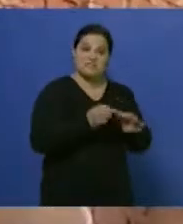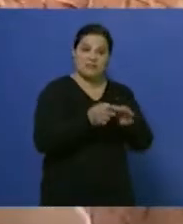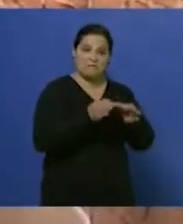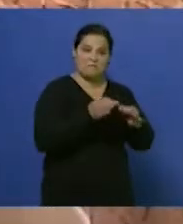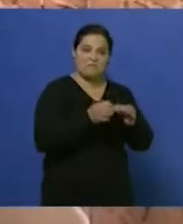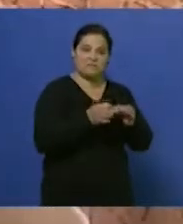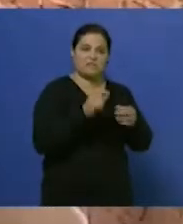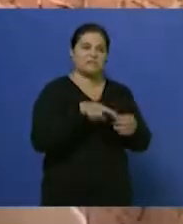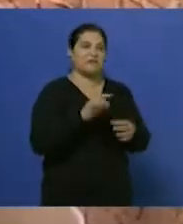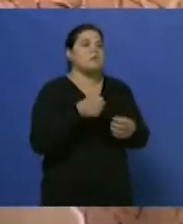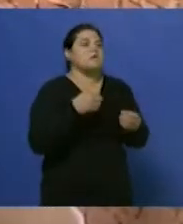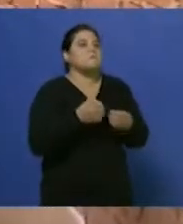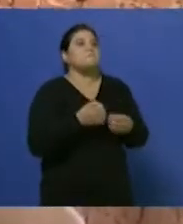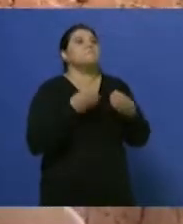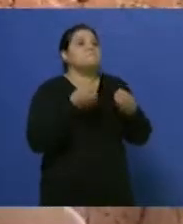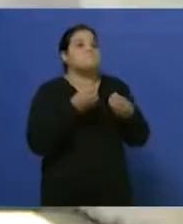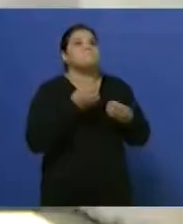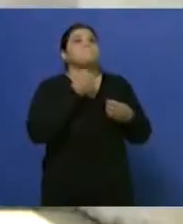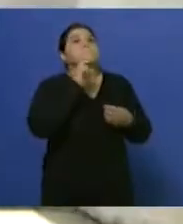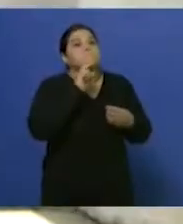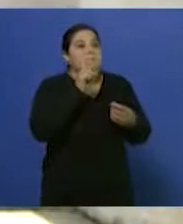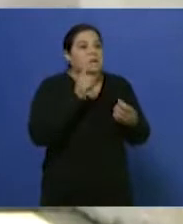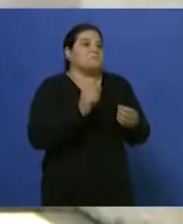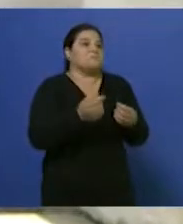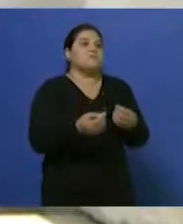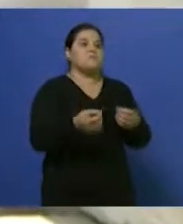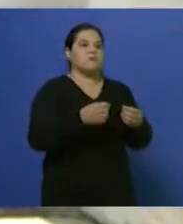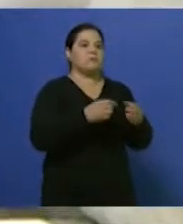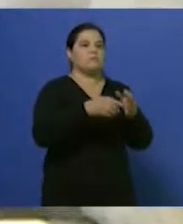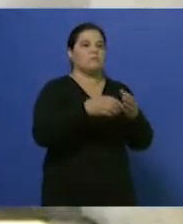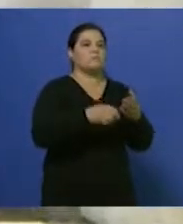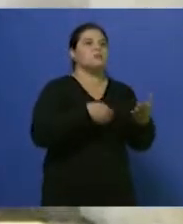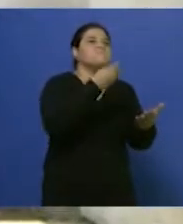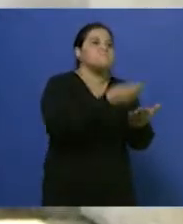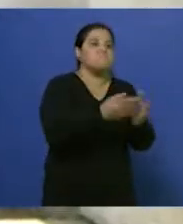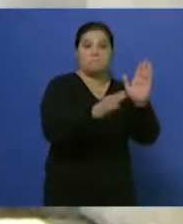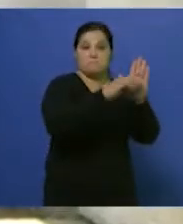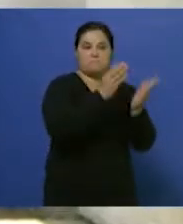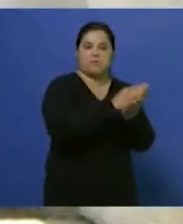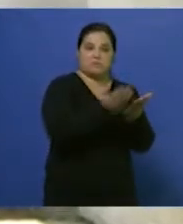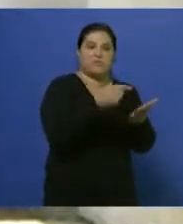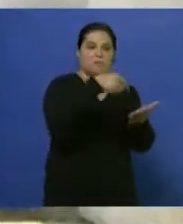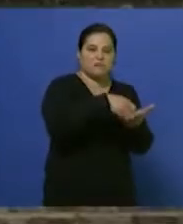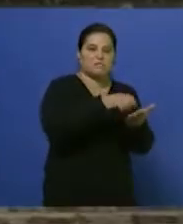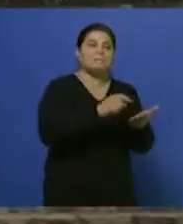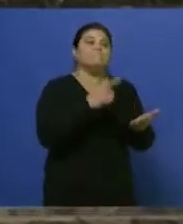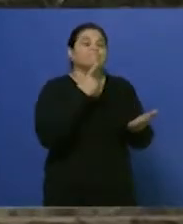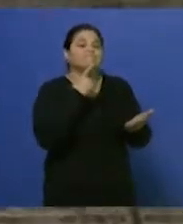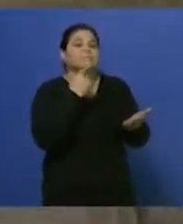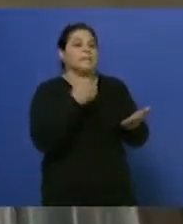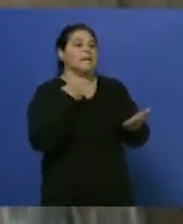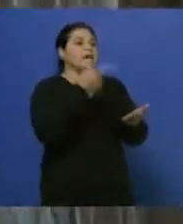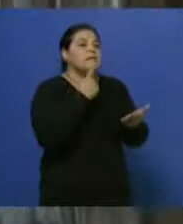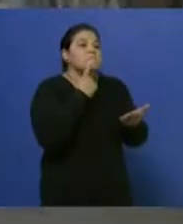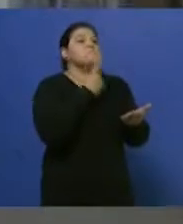se empezó la negociación con el municipio para hacer el canje, él planteó ante el grupo